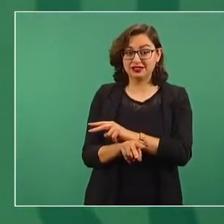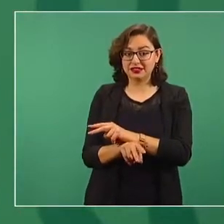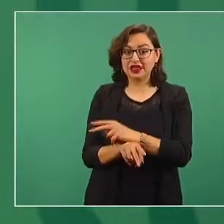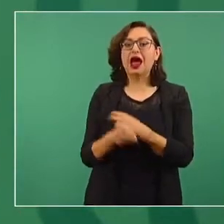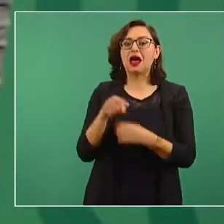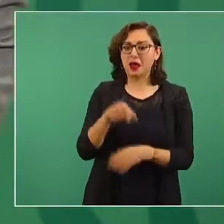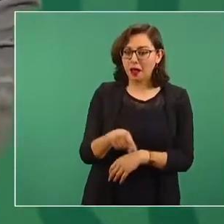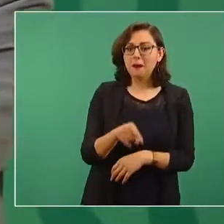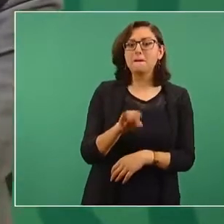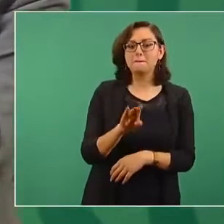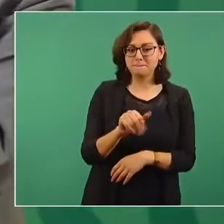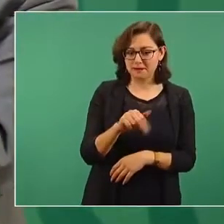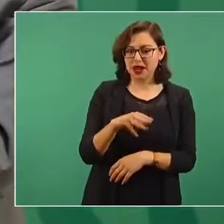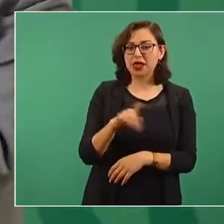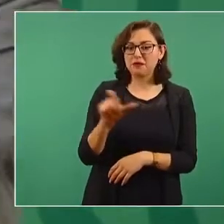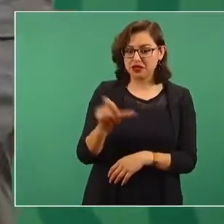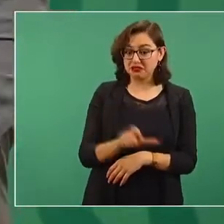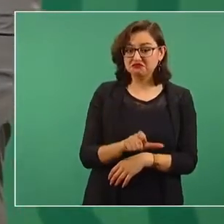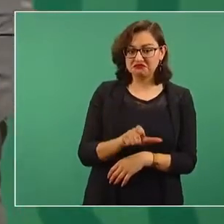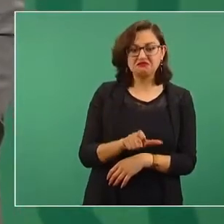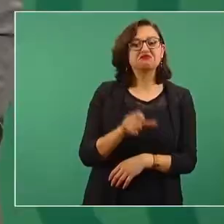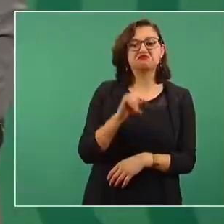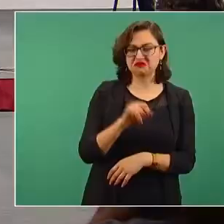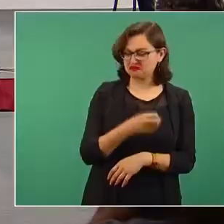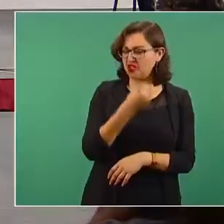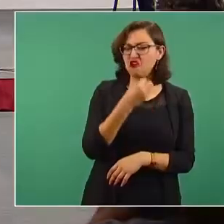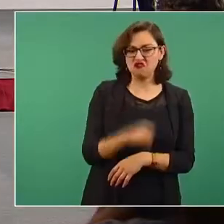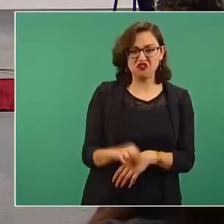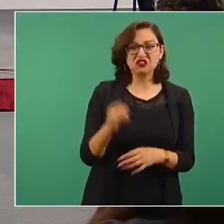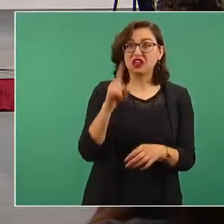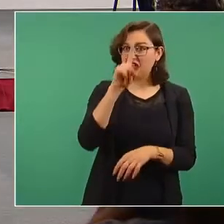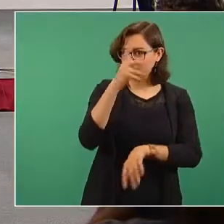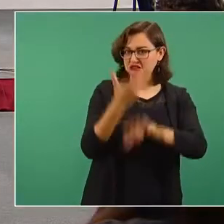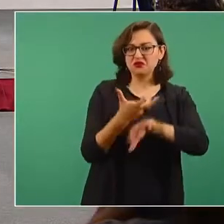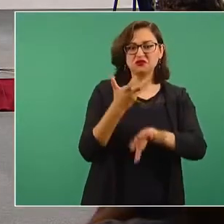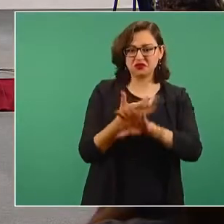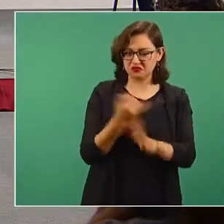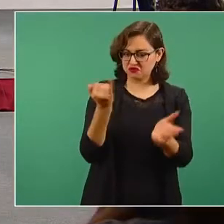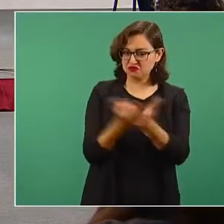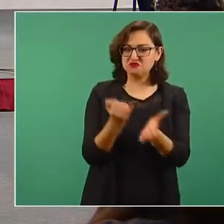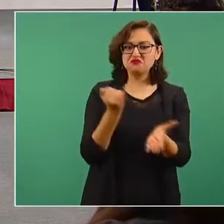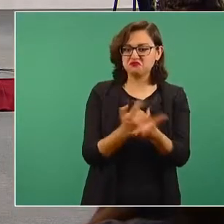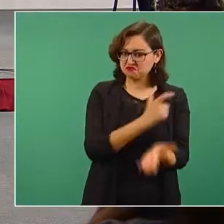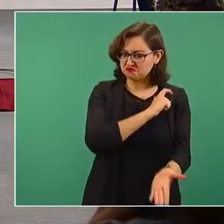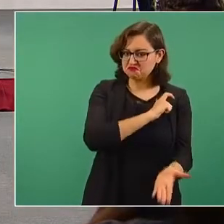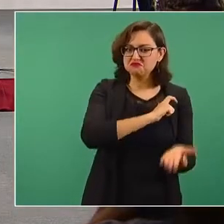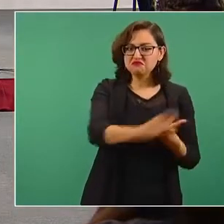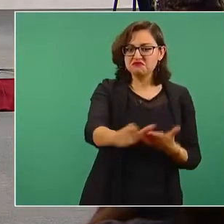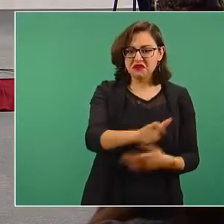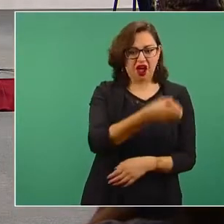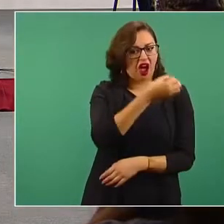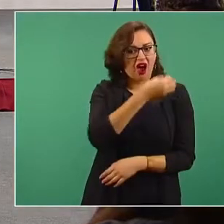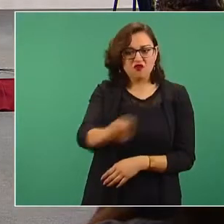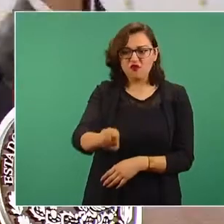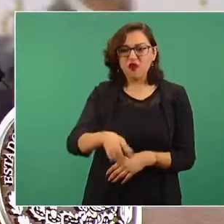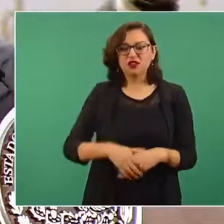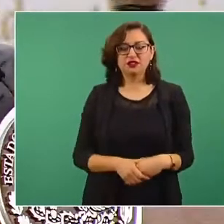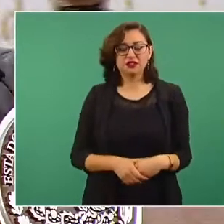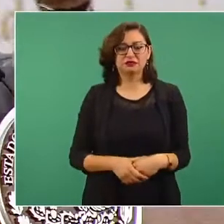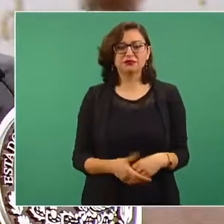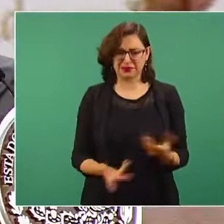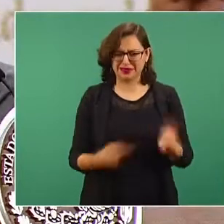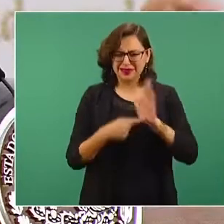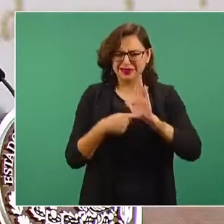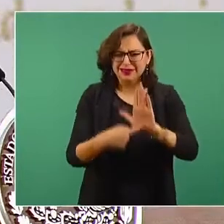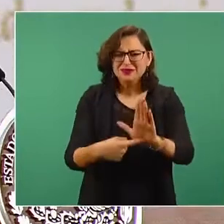tenía que haber pagado en Estados Unidos 12, 15 mil millones de pesos de impuestos. O sea, para ponerlo clarito.